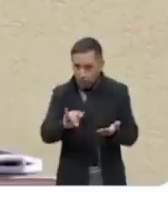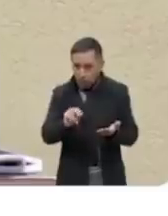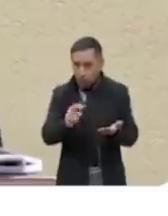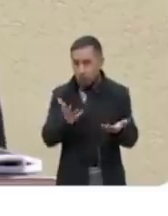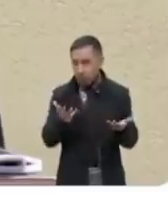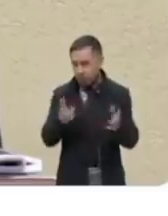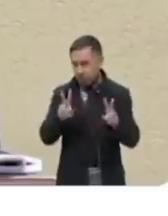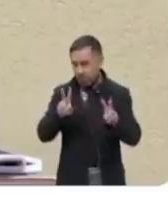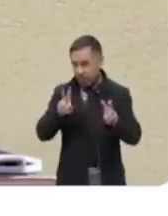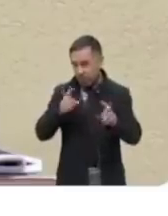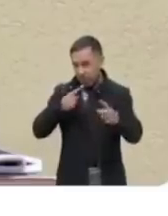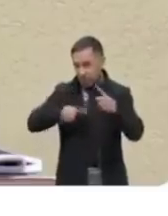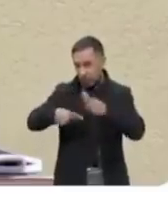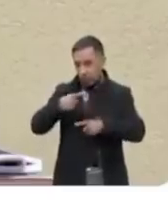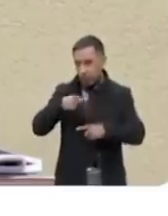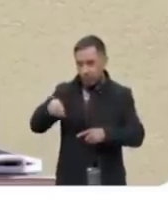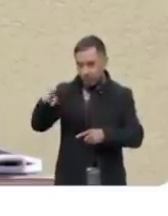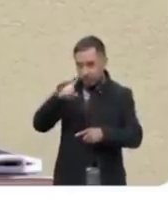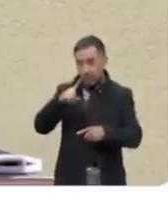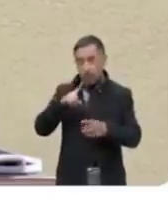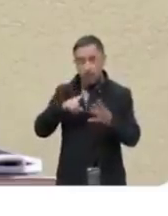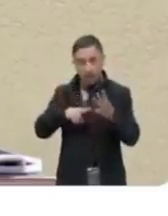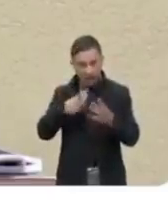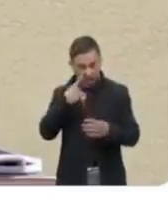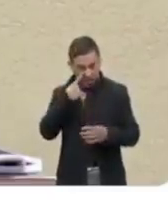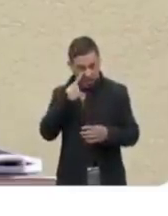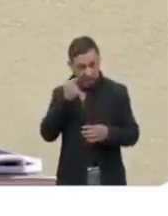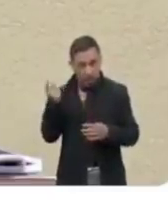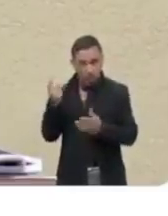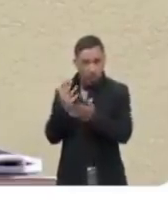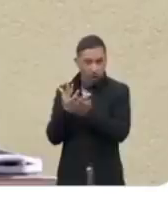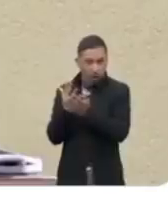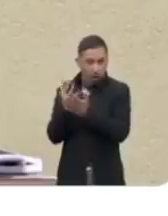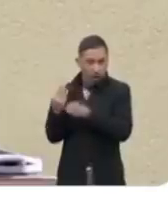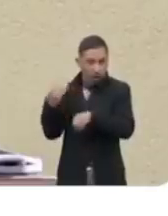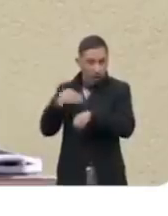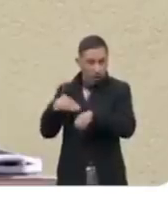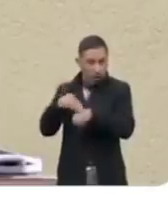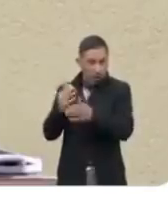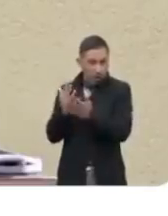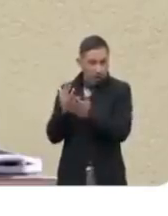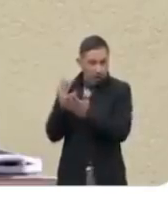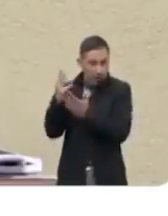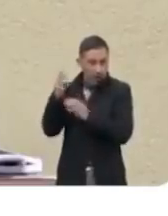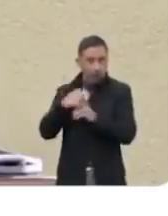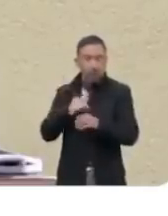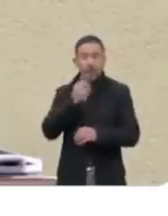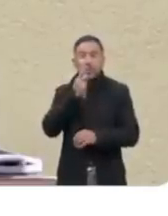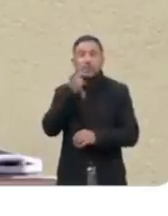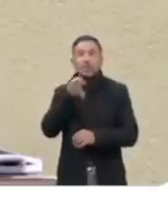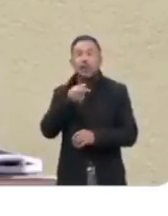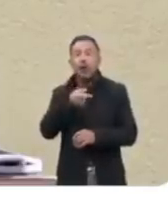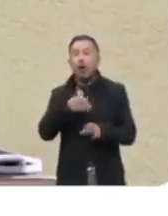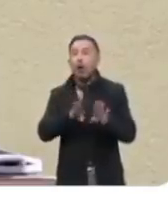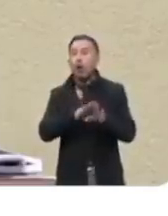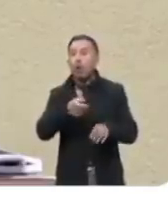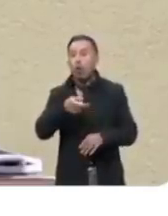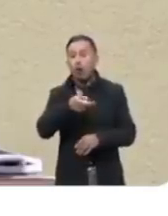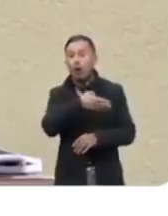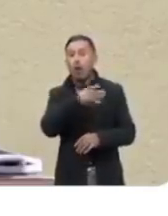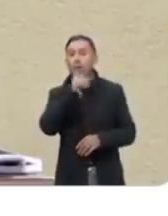fíjense nada más los extremos de cosificación de la mujer